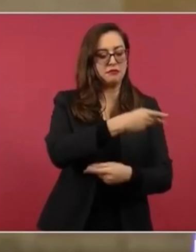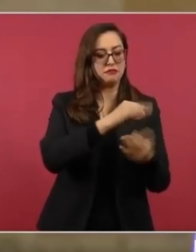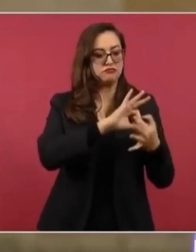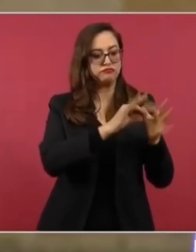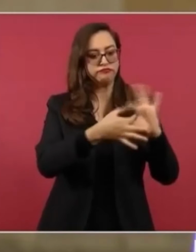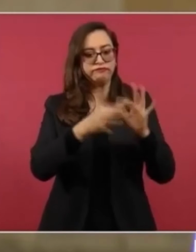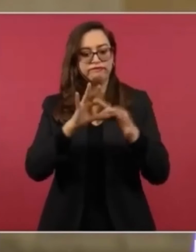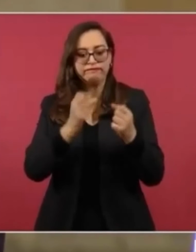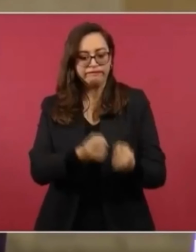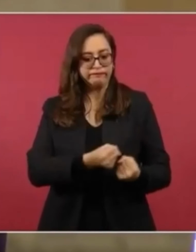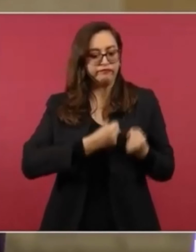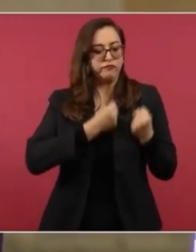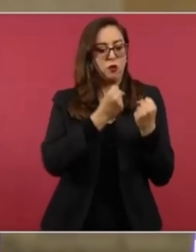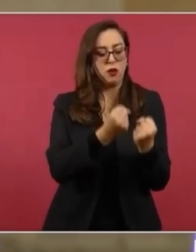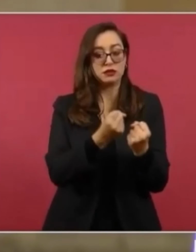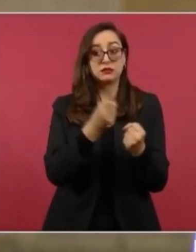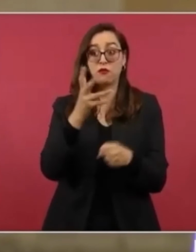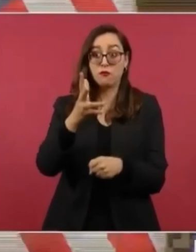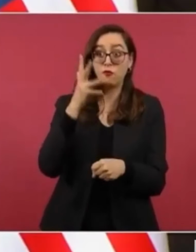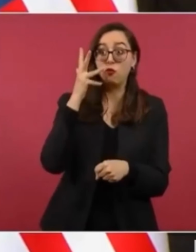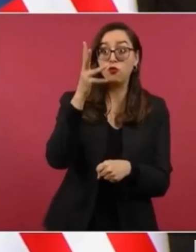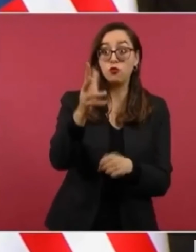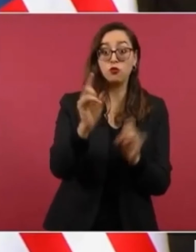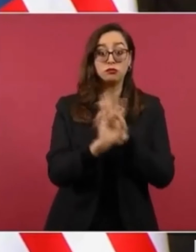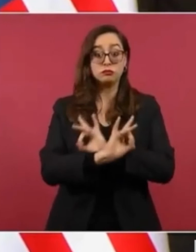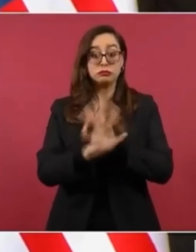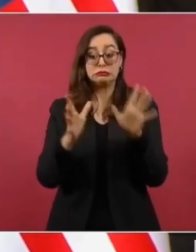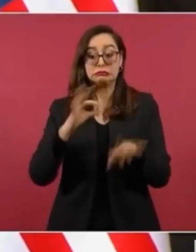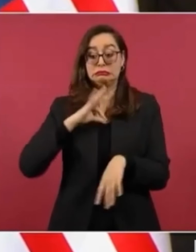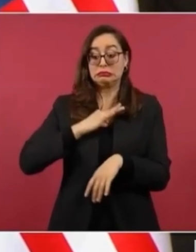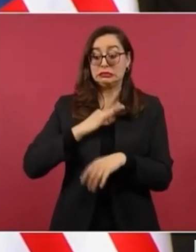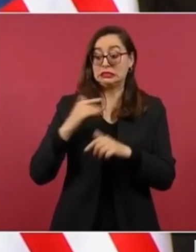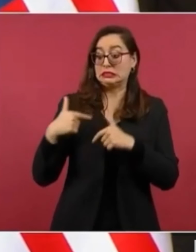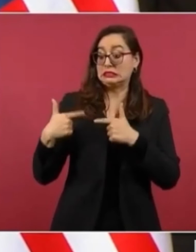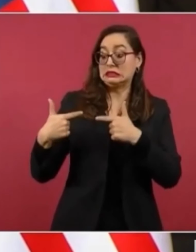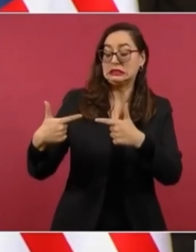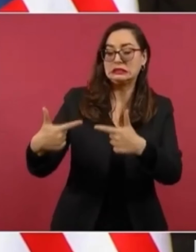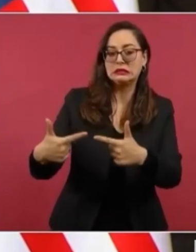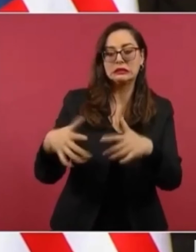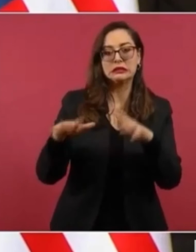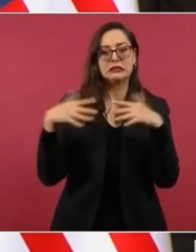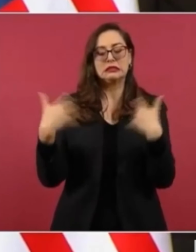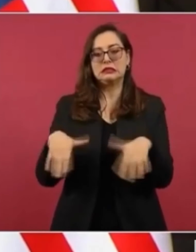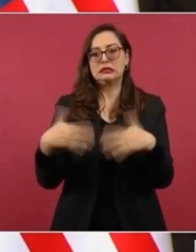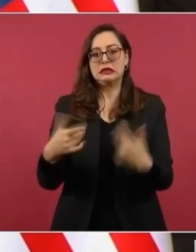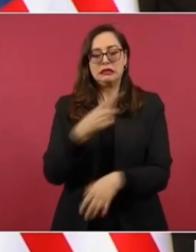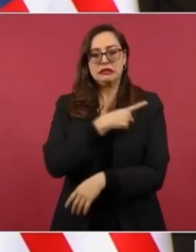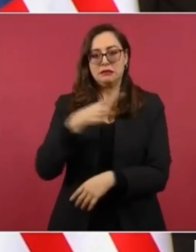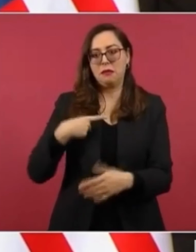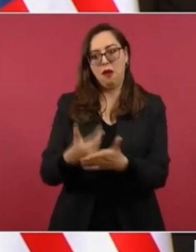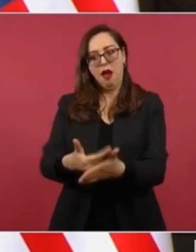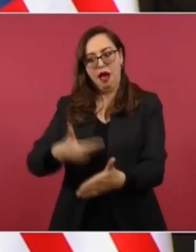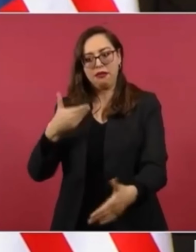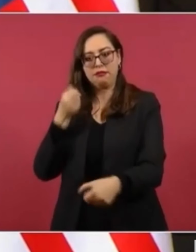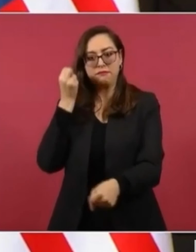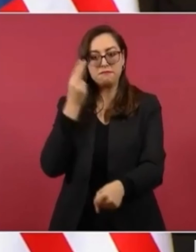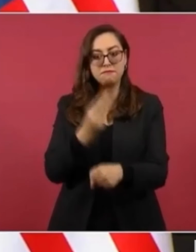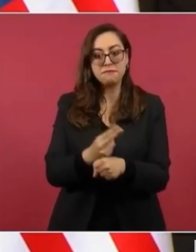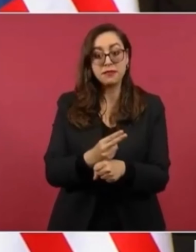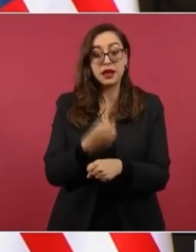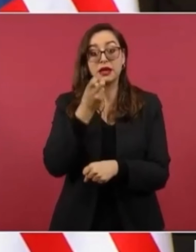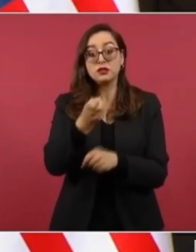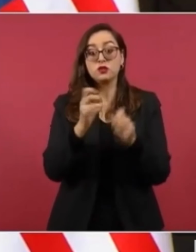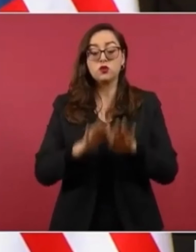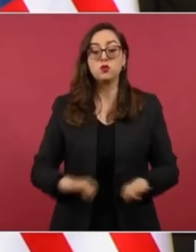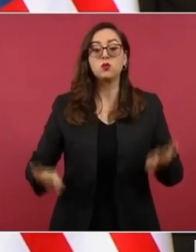futuras pandemias, de intentar prevenirlas. Hoy hablamos de las formas de mejorar nuestra cooperación en el